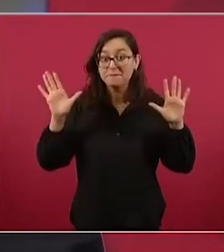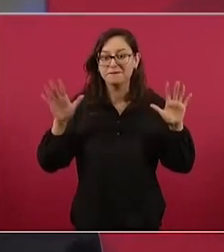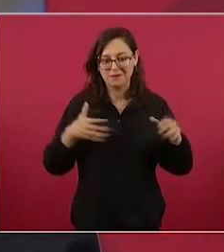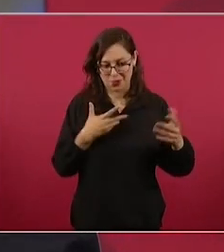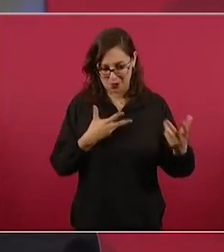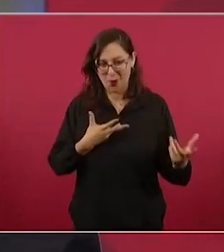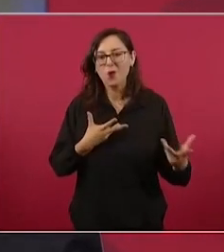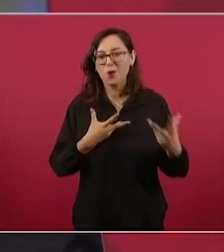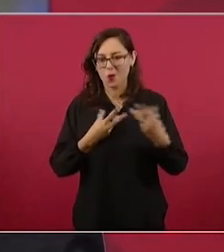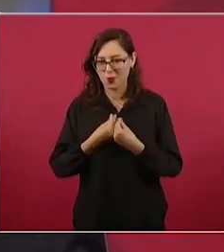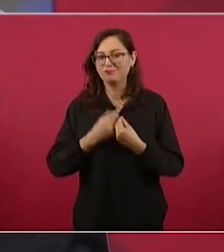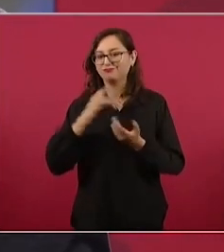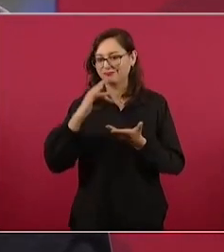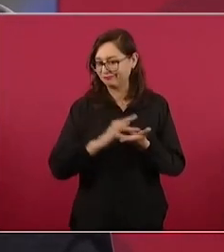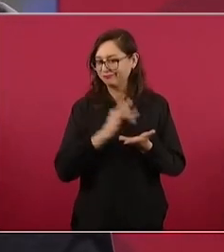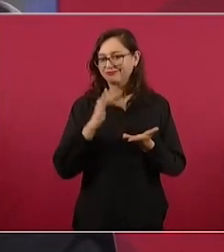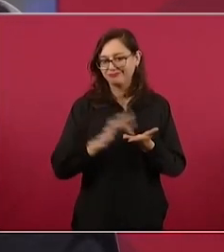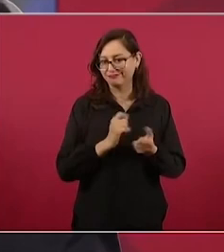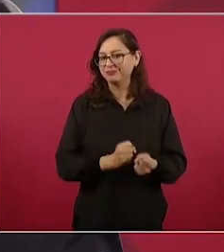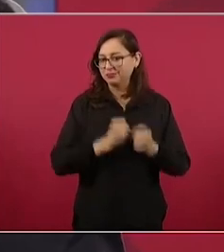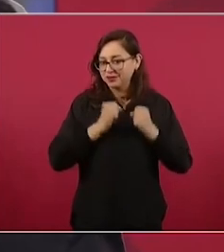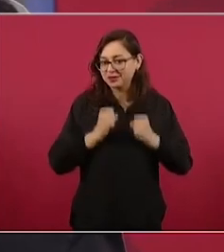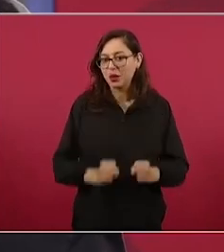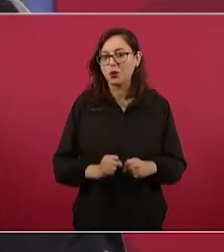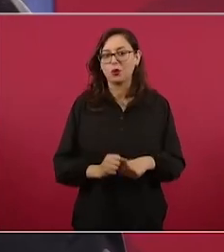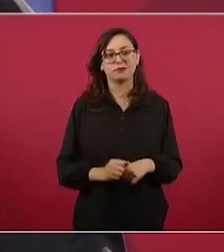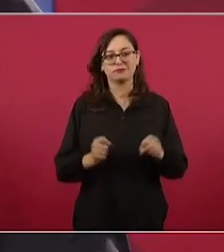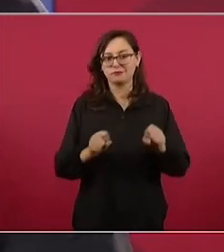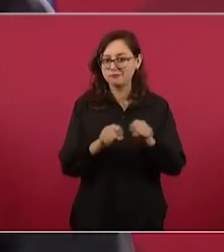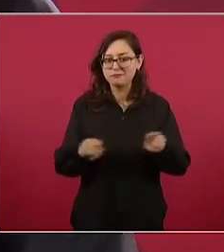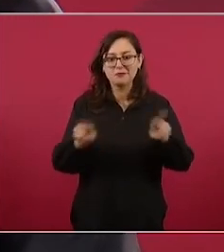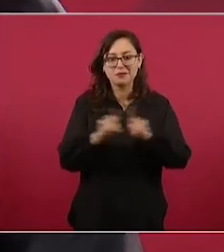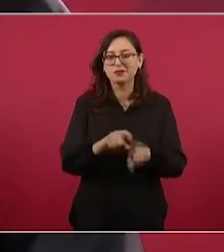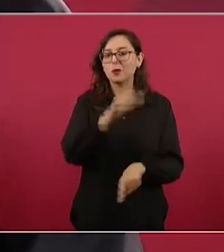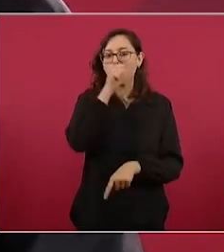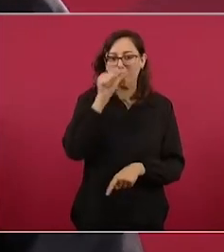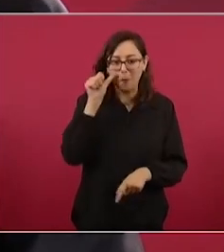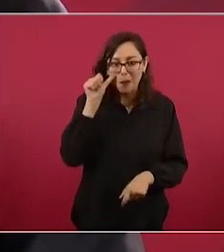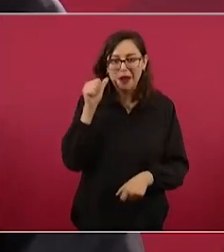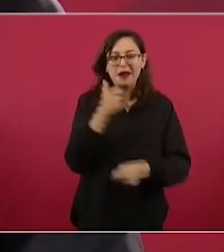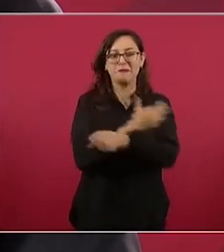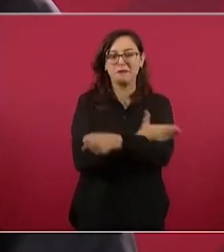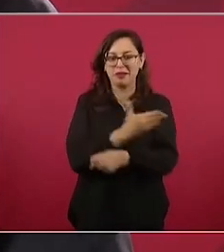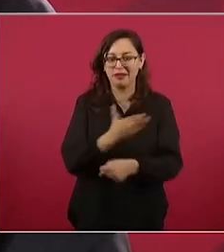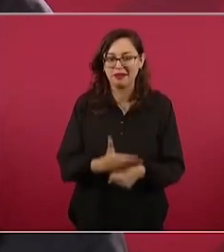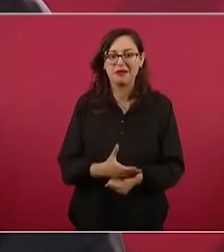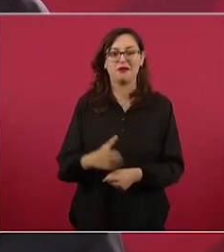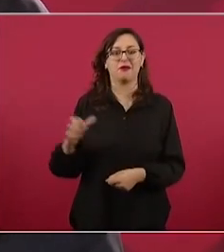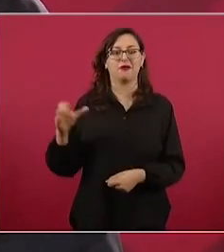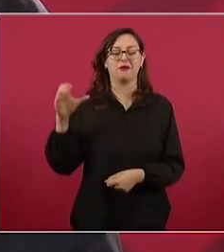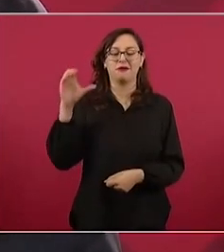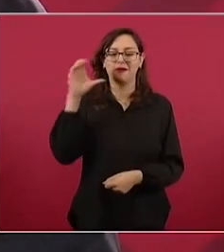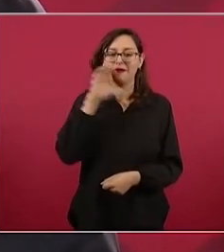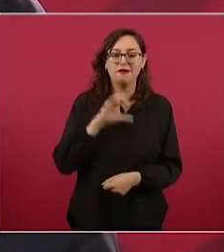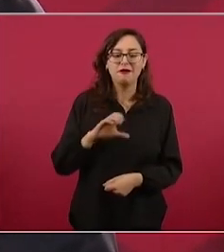presidente Juárez, igual el presidente Madero, igual el presidente Cárdenas.